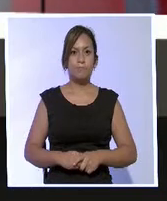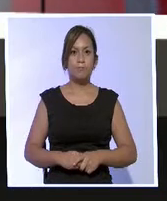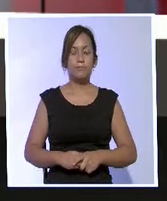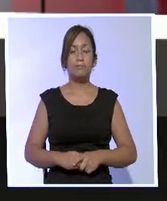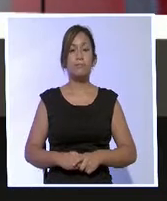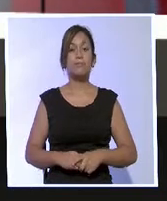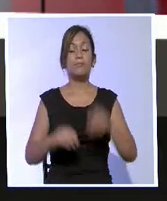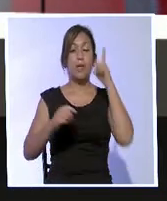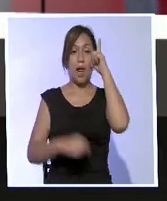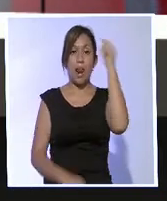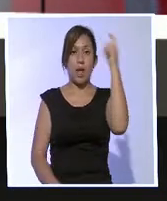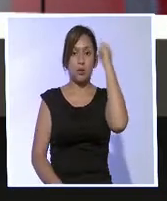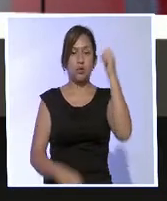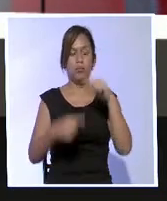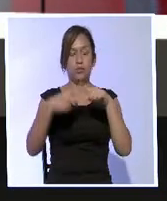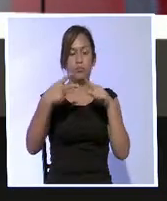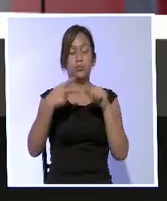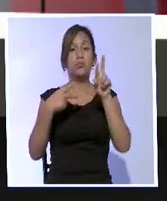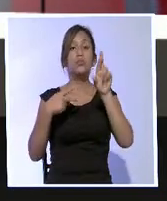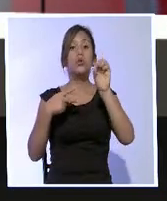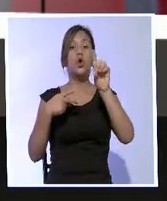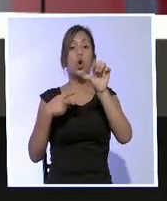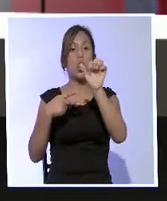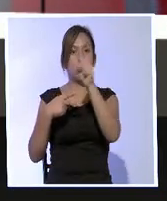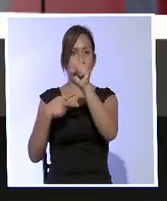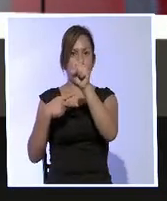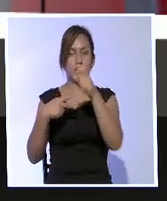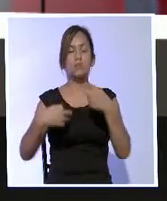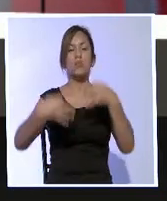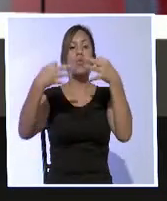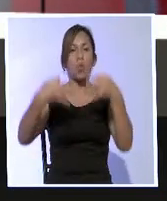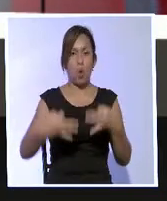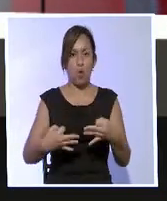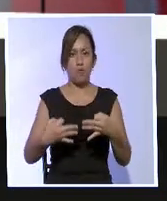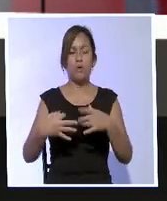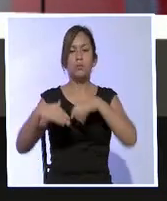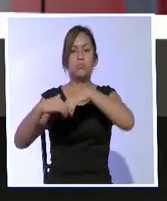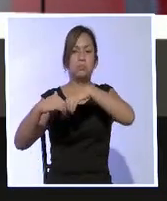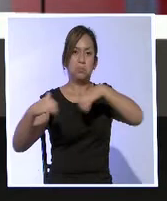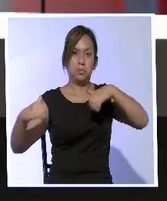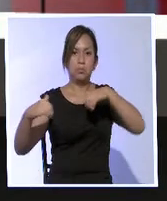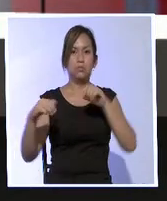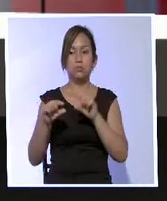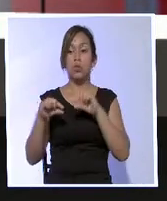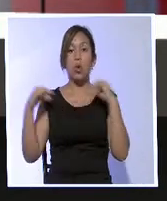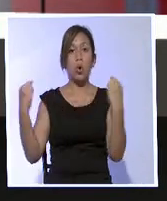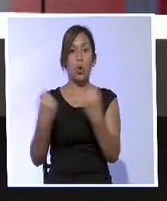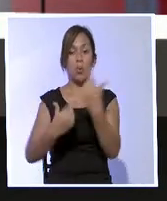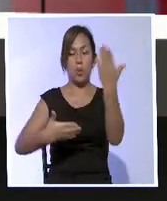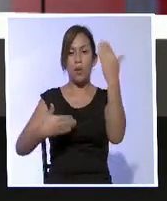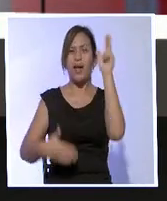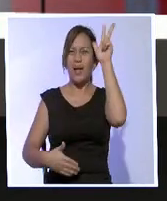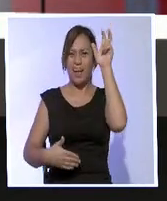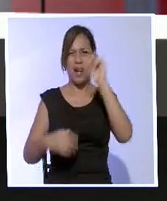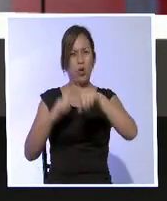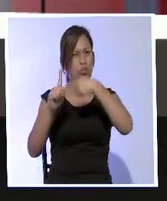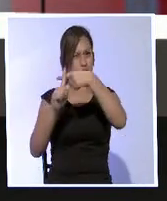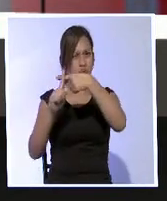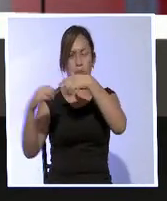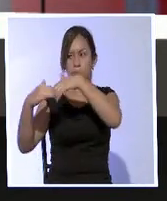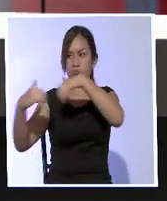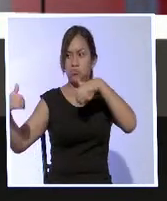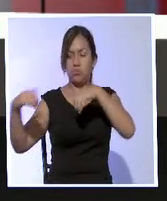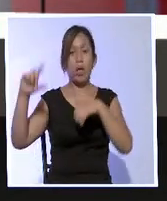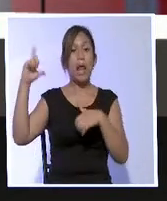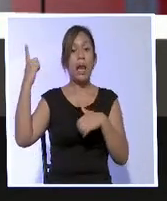guillermo lasso y mauricio rodas oficializaron la separación de la alianza del movimiento creó con suma los líderes de estas organizaciones